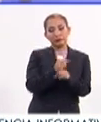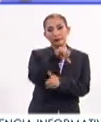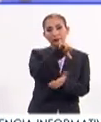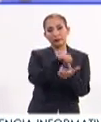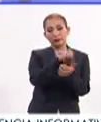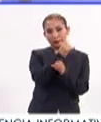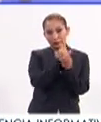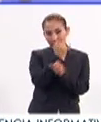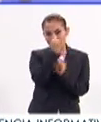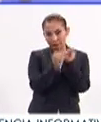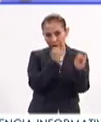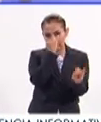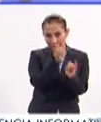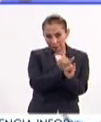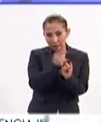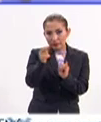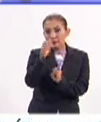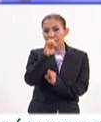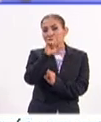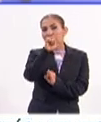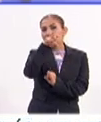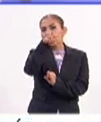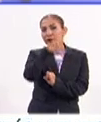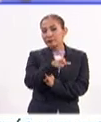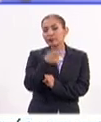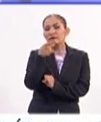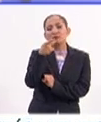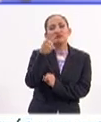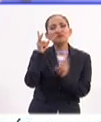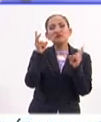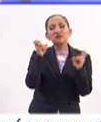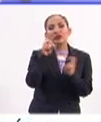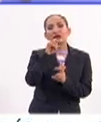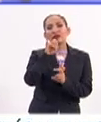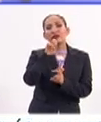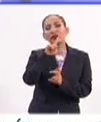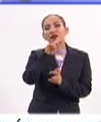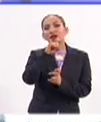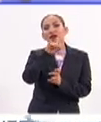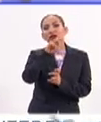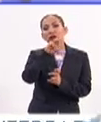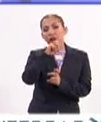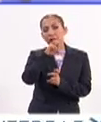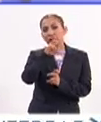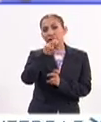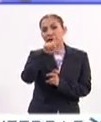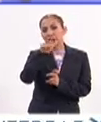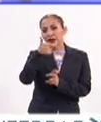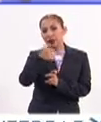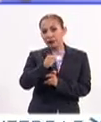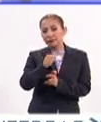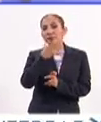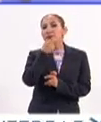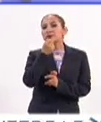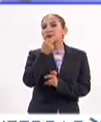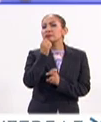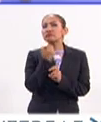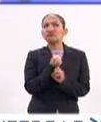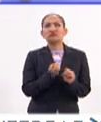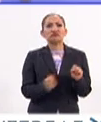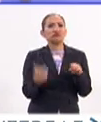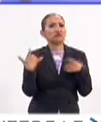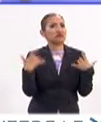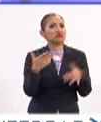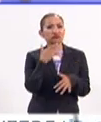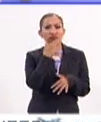del Centro de Estudios Internacionales del Colegio de México. Y estamos platicando sobre Daniel Cosío Villegas, una